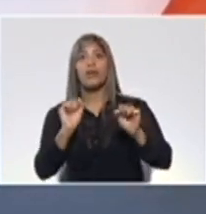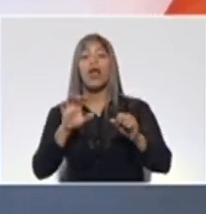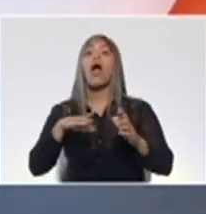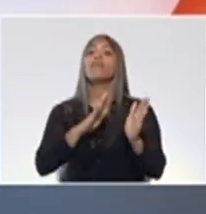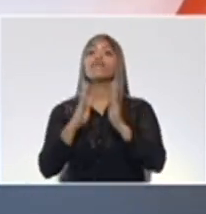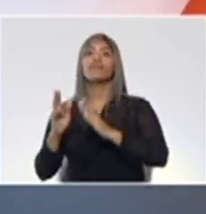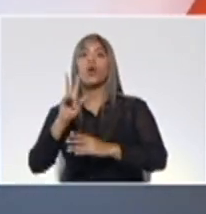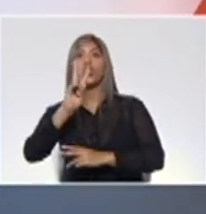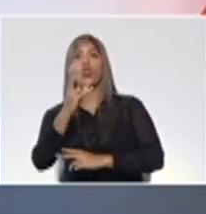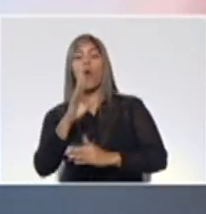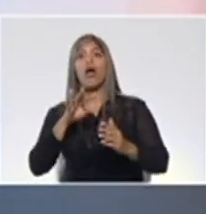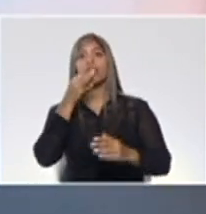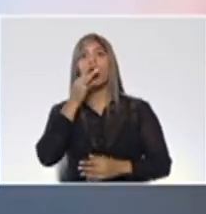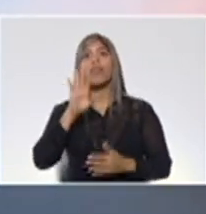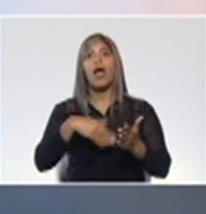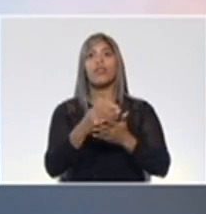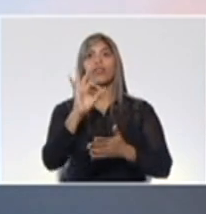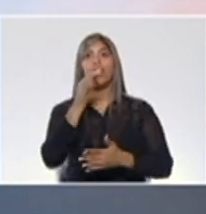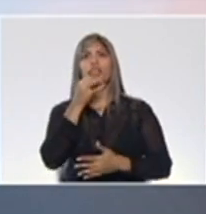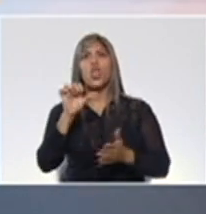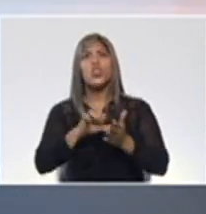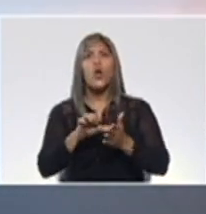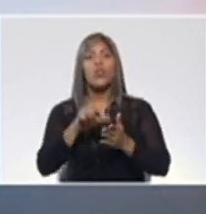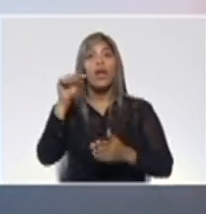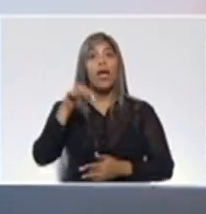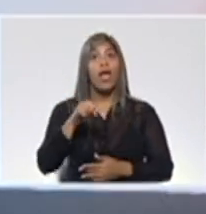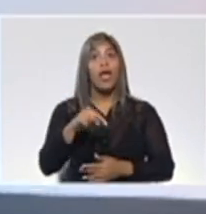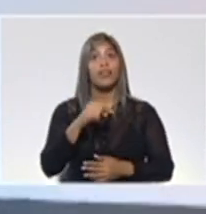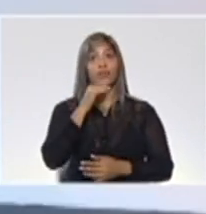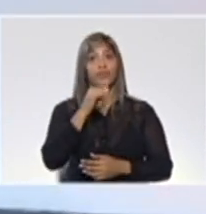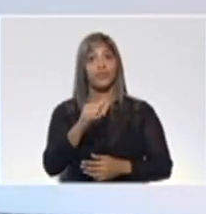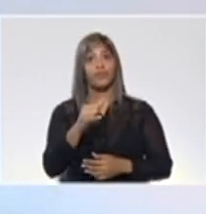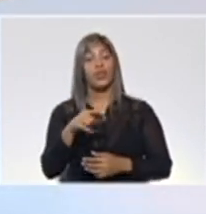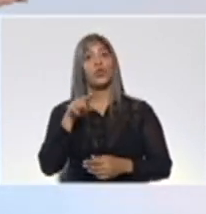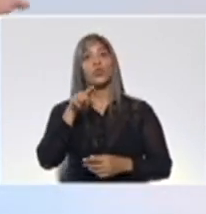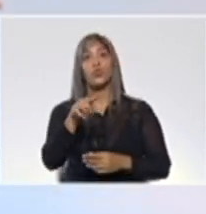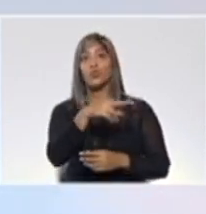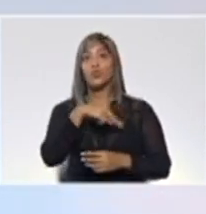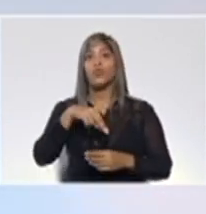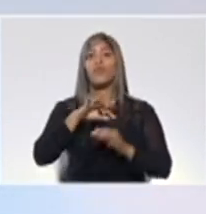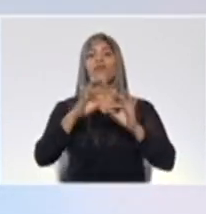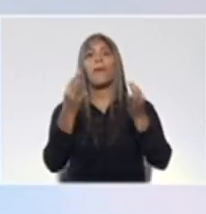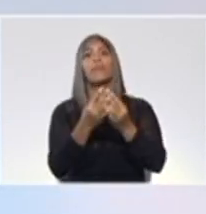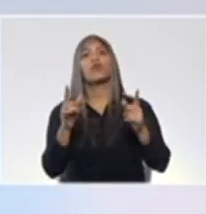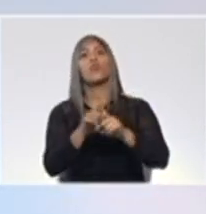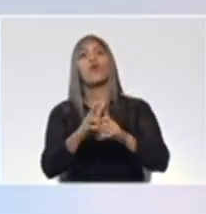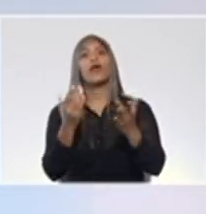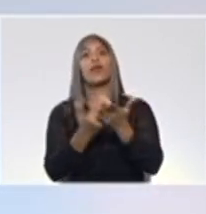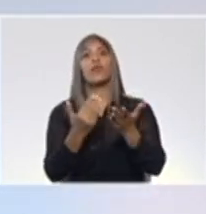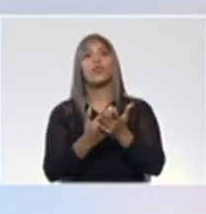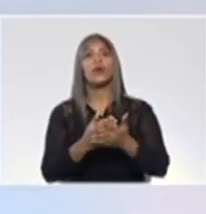2 a 3 de la tarde. ¿En dónde? En este, nuestro programa, Cada